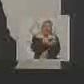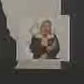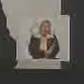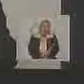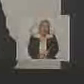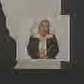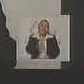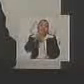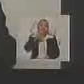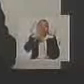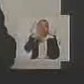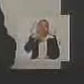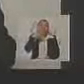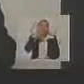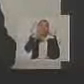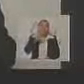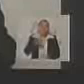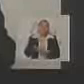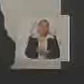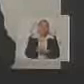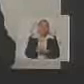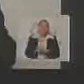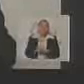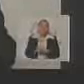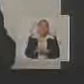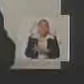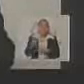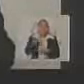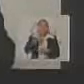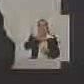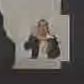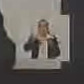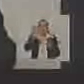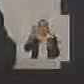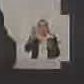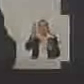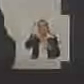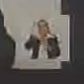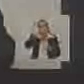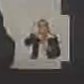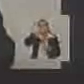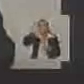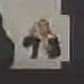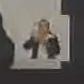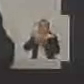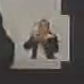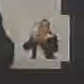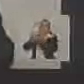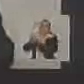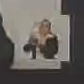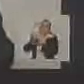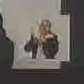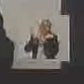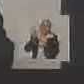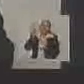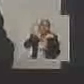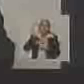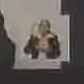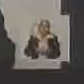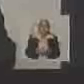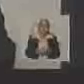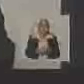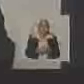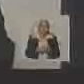interino, Ricardo Amezcua, que por cierto está cometiendo un delito con esta situación. Yo aprendí de una panista muy